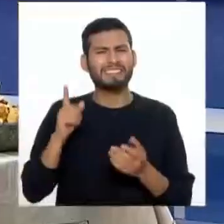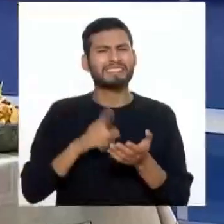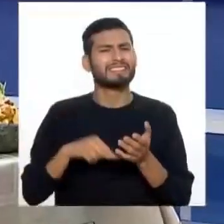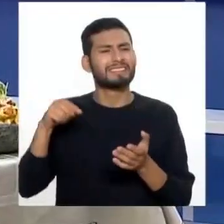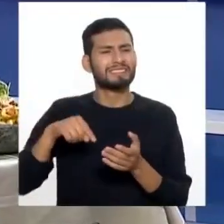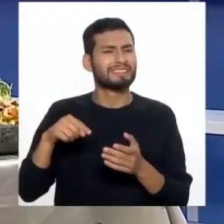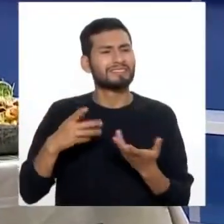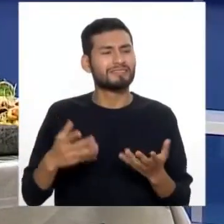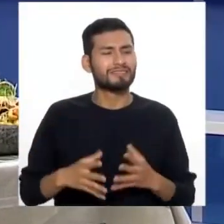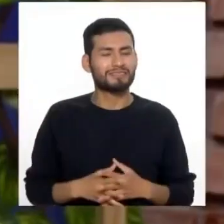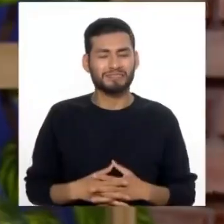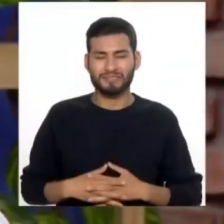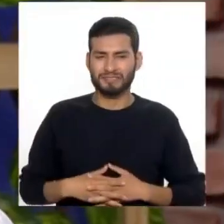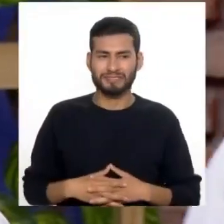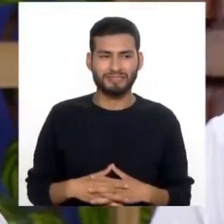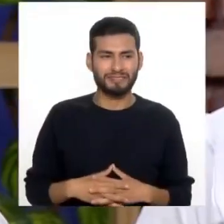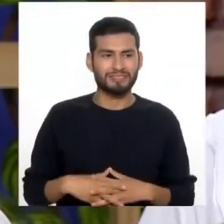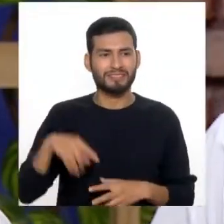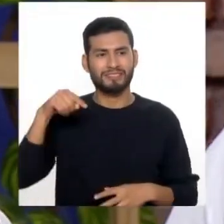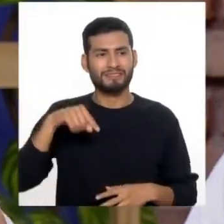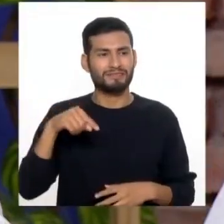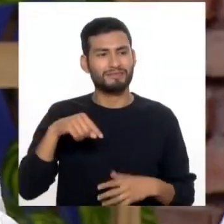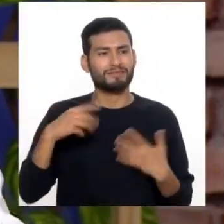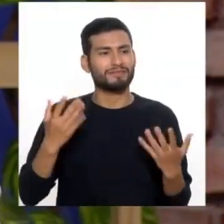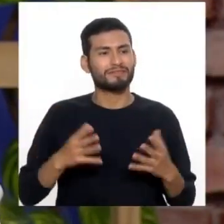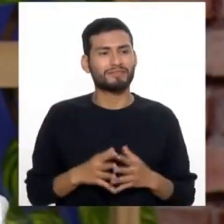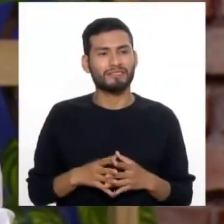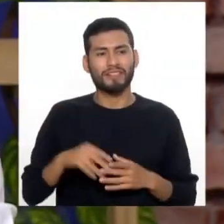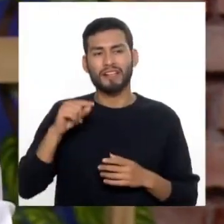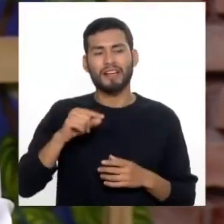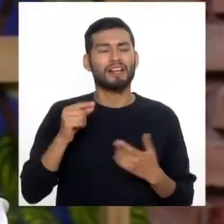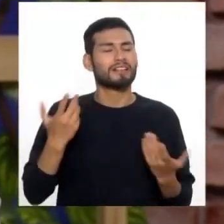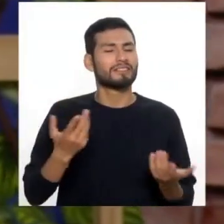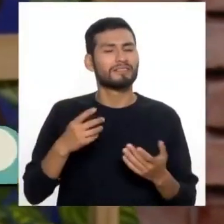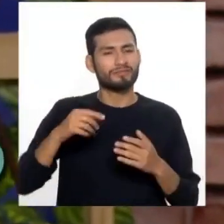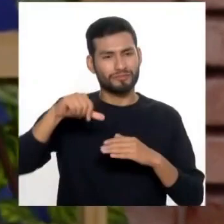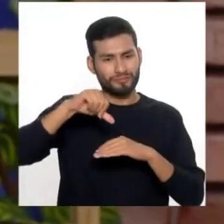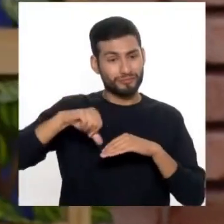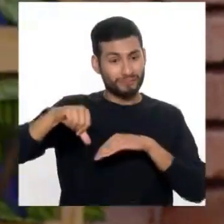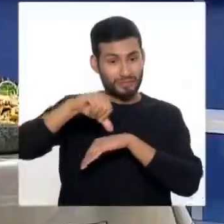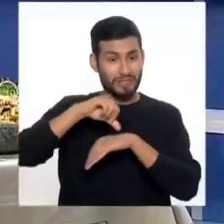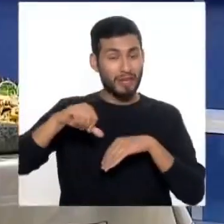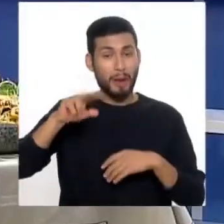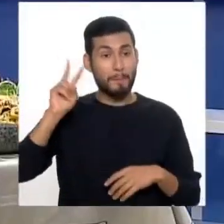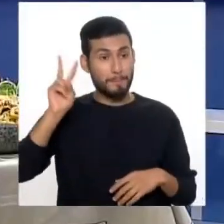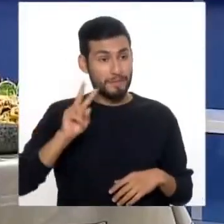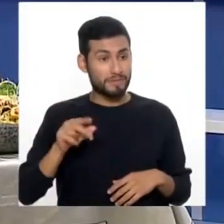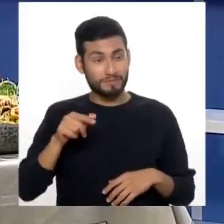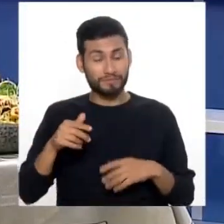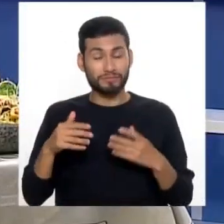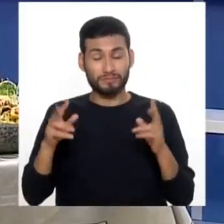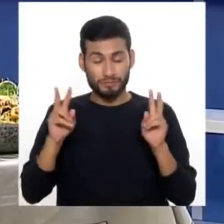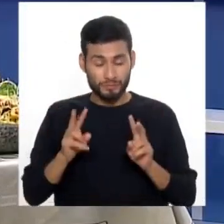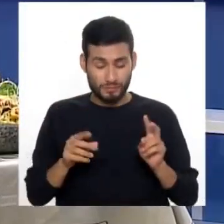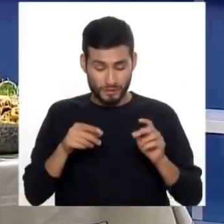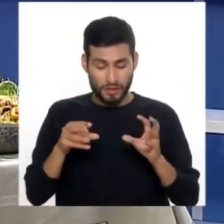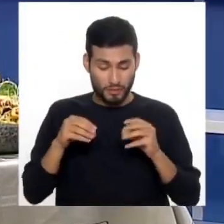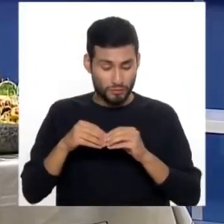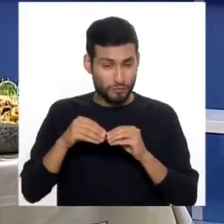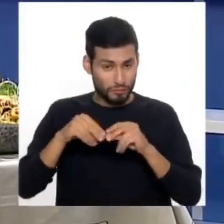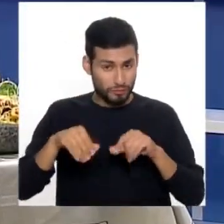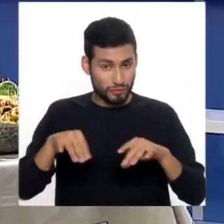tiene esta presentación? Aquí tenemos lo que es este, una salsa de verduras, que es la salsa madre, okay. y nuestros